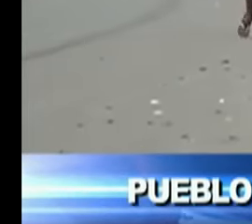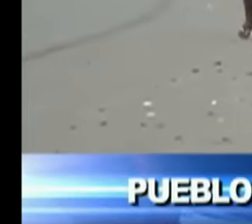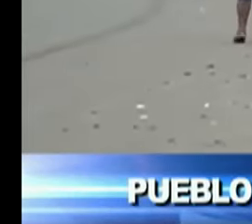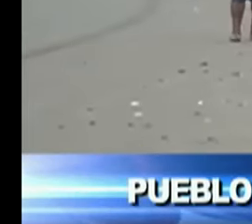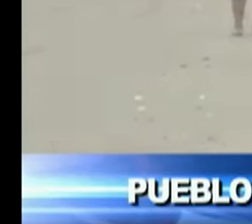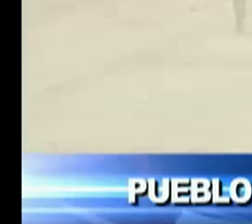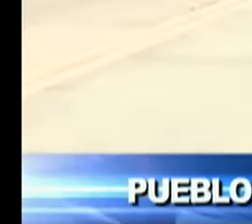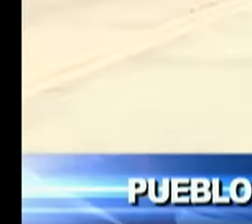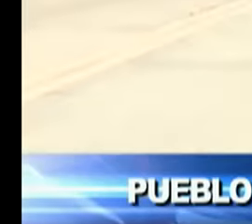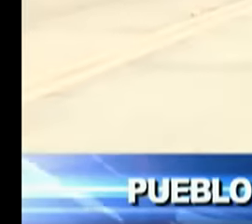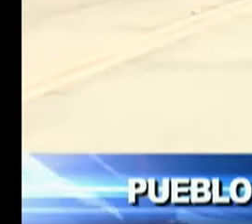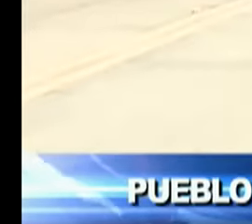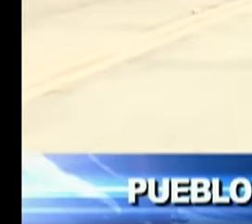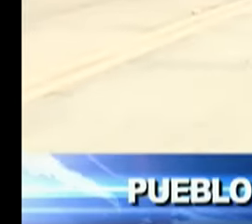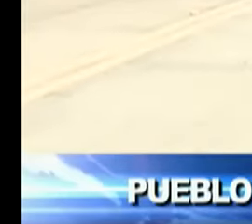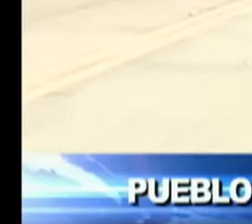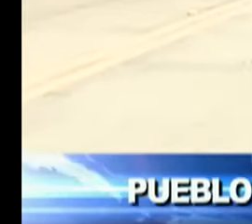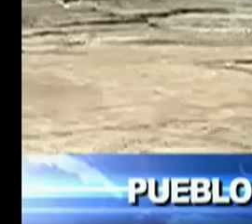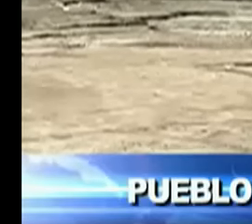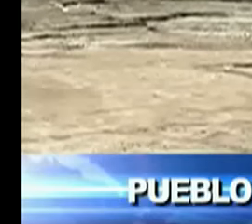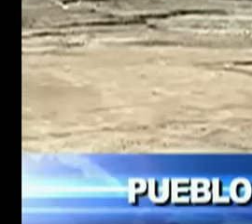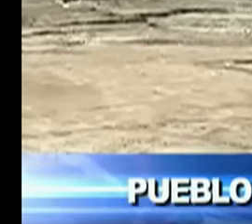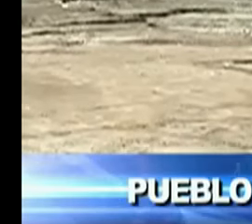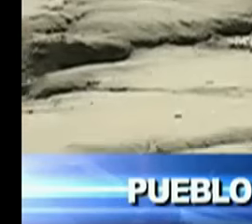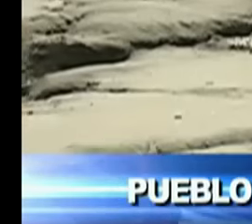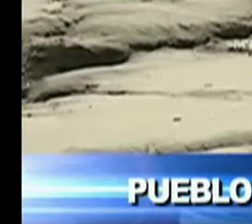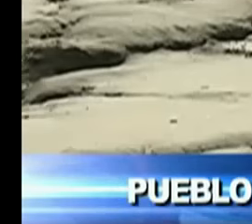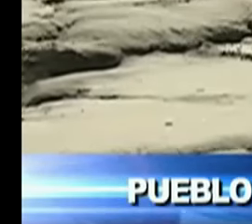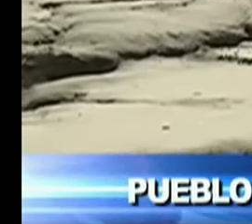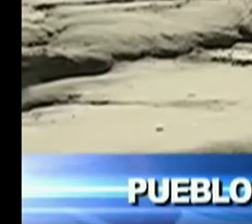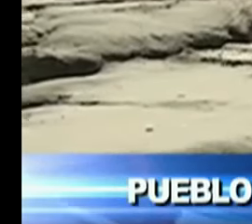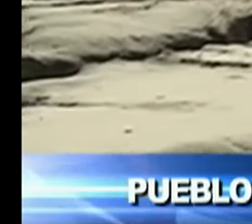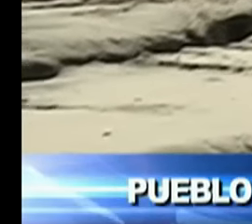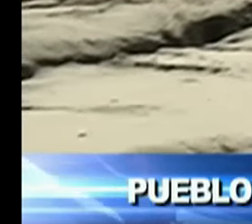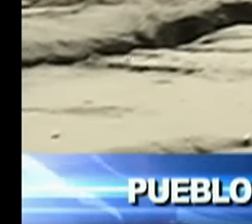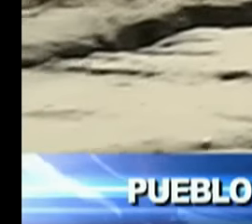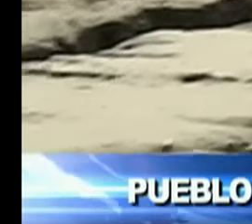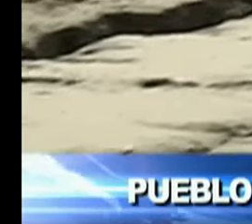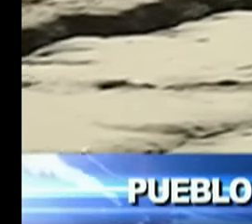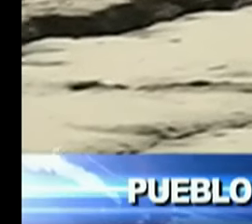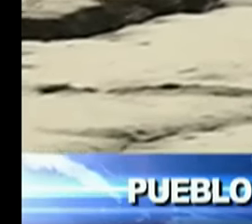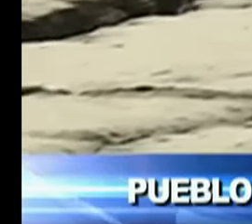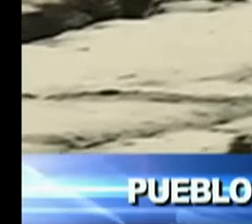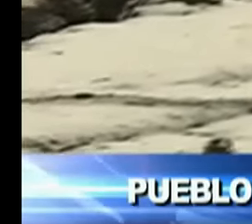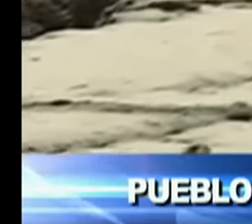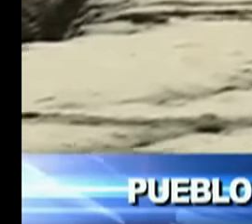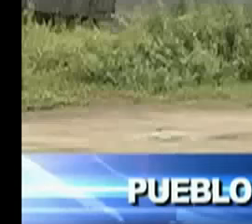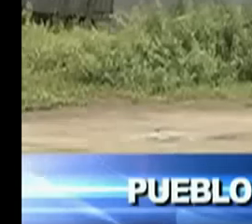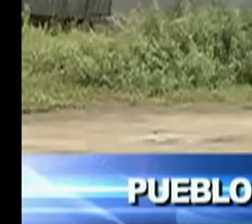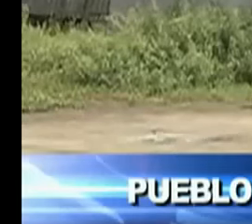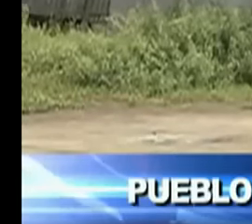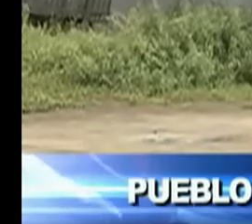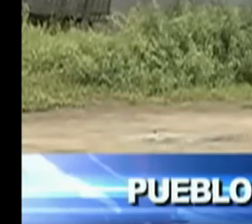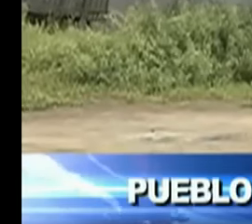sitio manabita que resultó devastado completamente por el fuerte movimiento telúrico del pasado 16 de